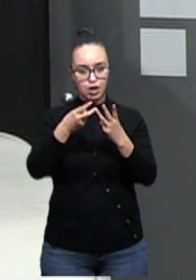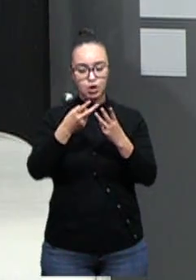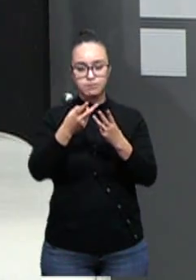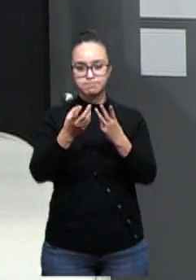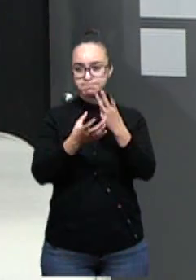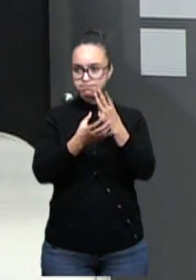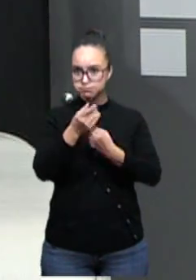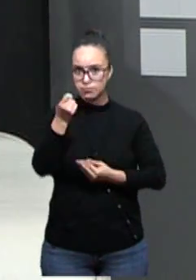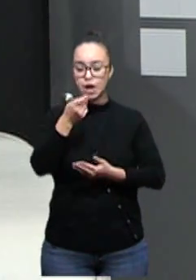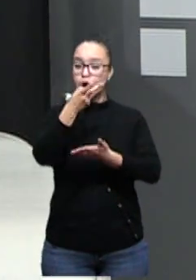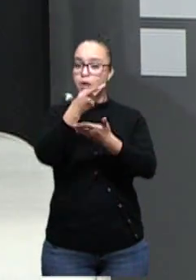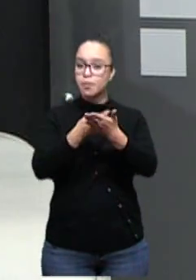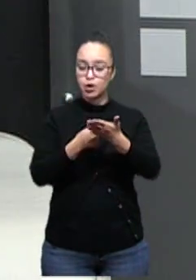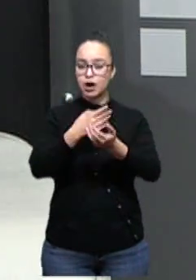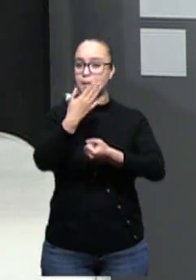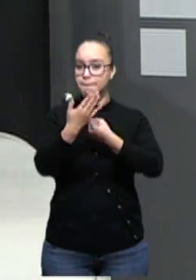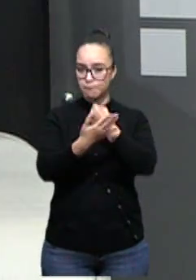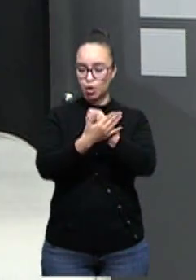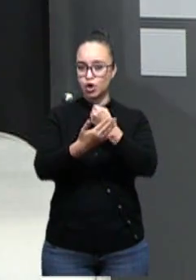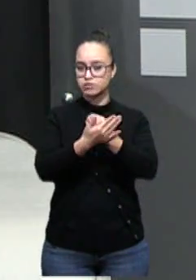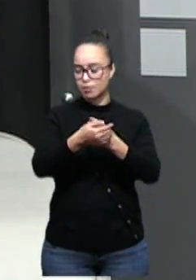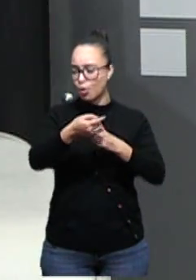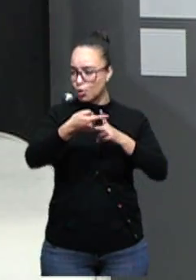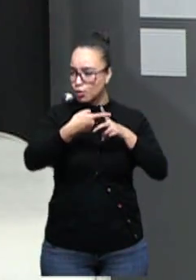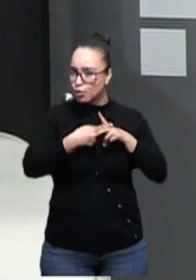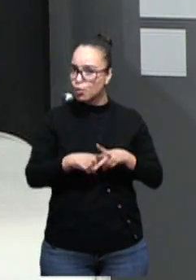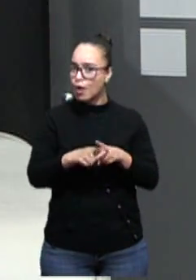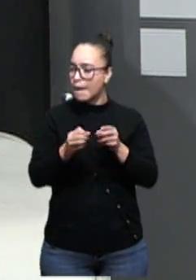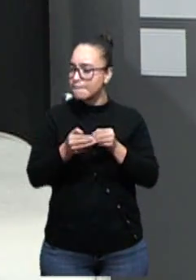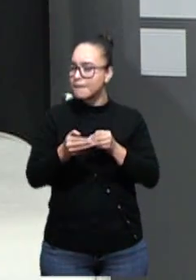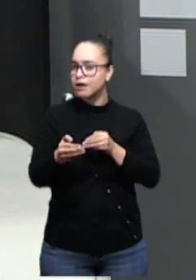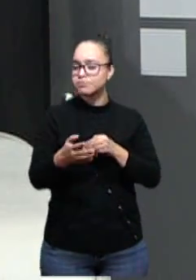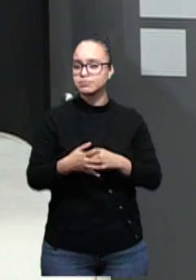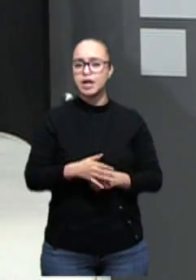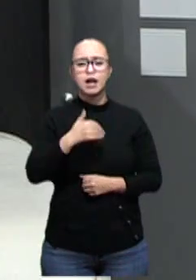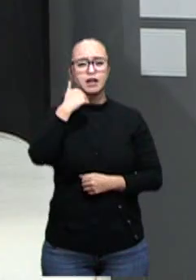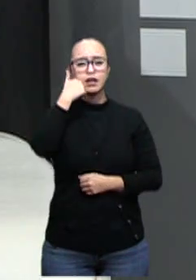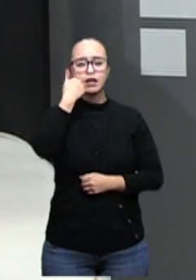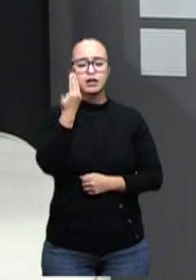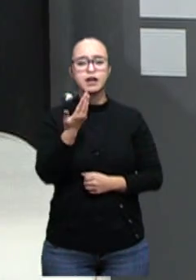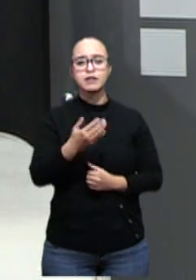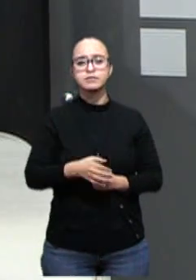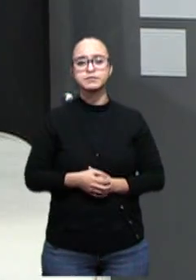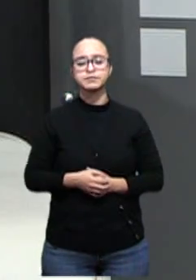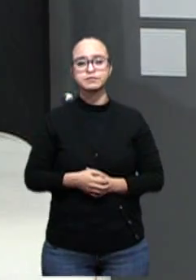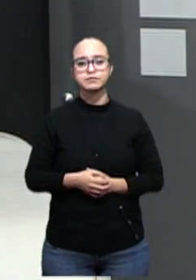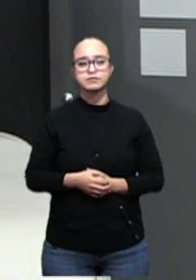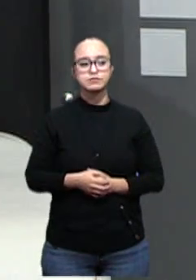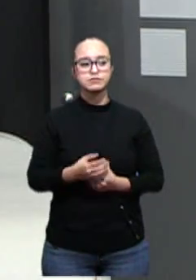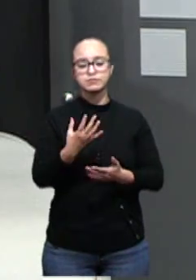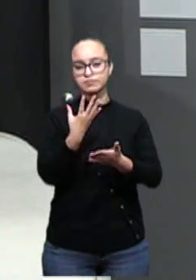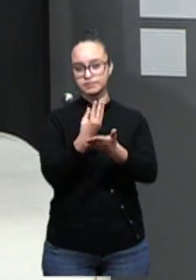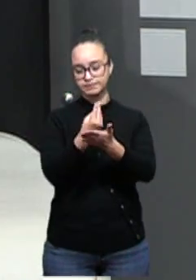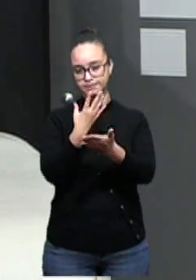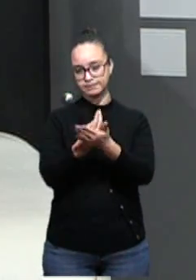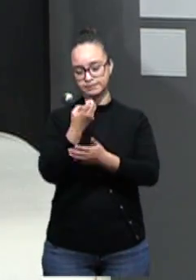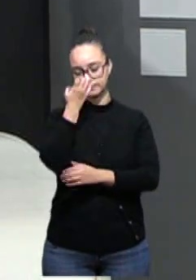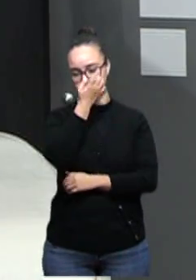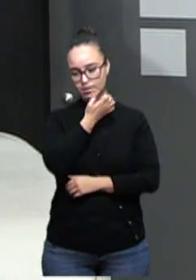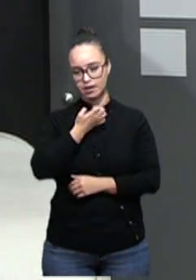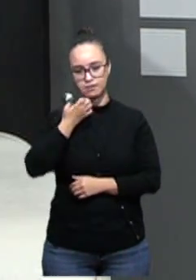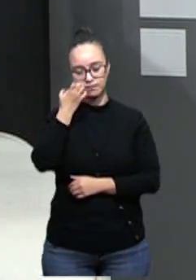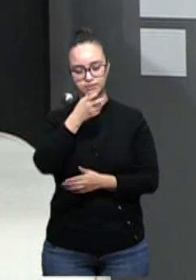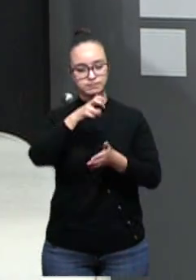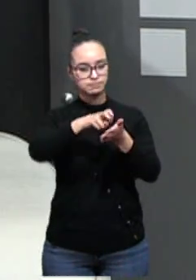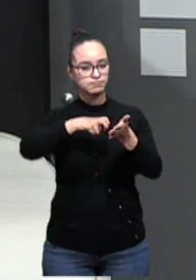está en breve de arrancar y que busca precisamente pues rehabilitar nuestras escuelas. Tenemos que